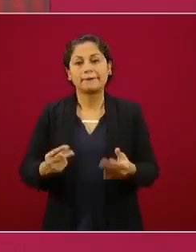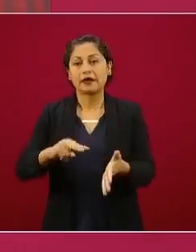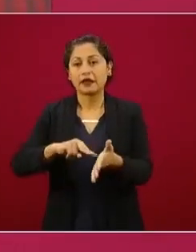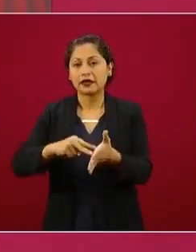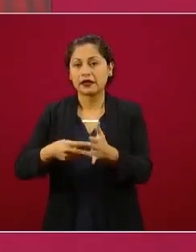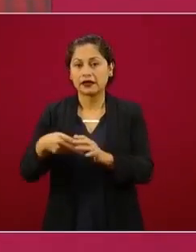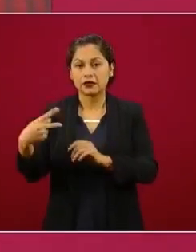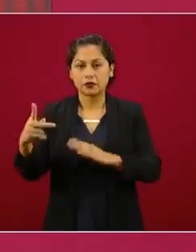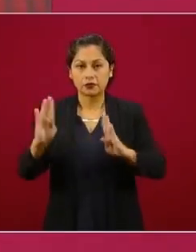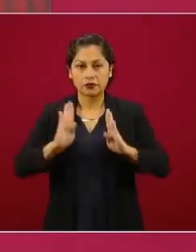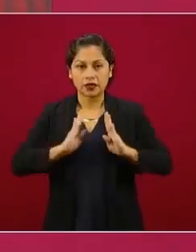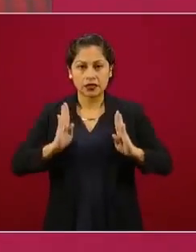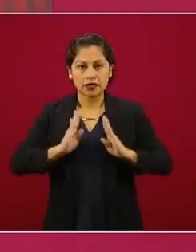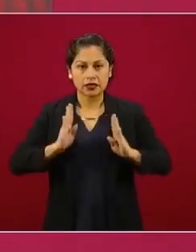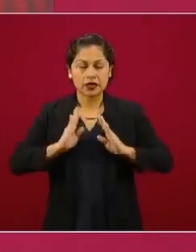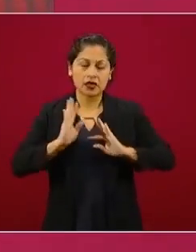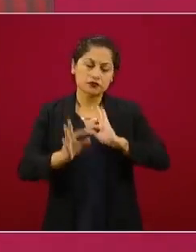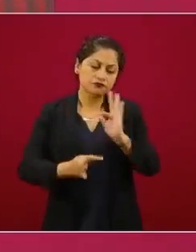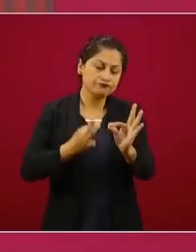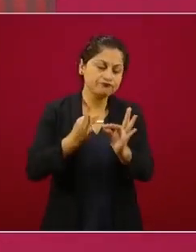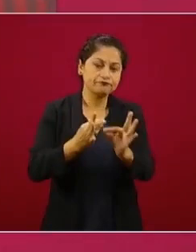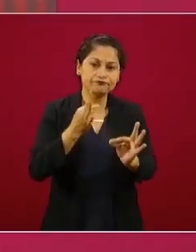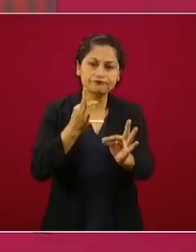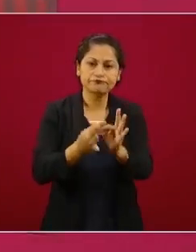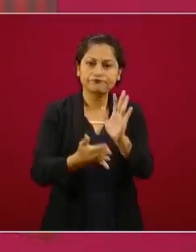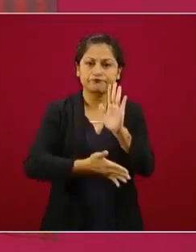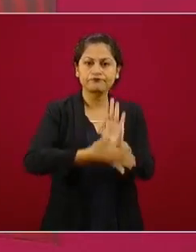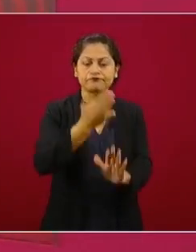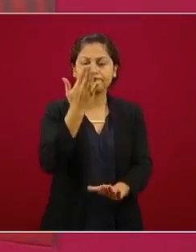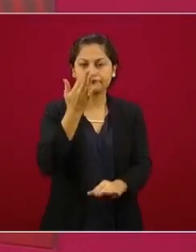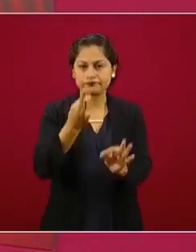militares, los están equipando,